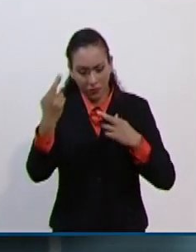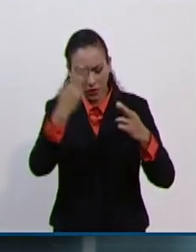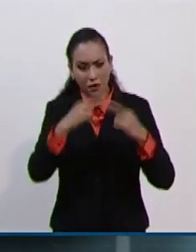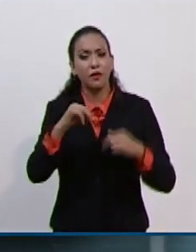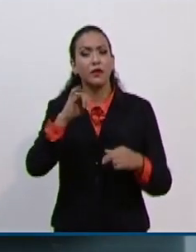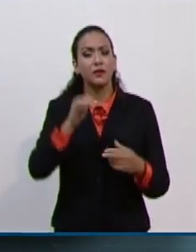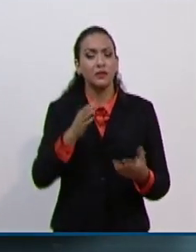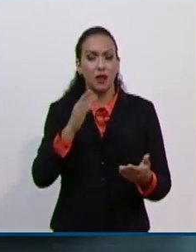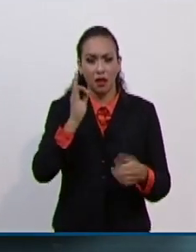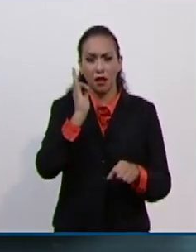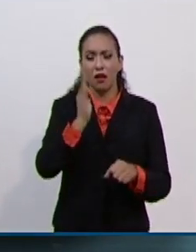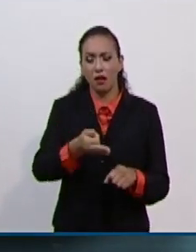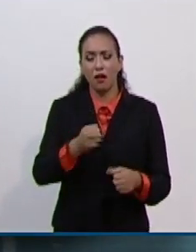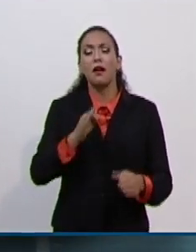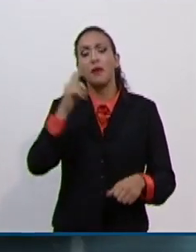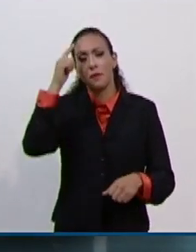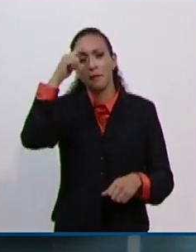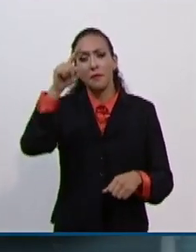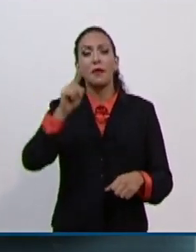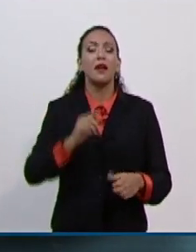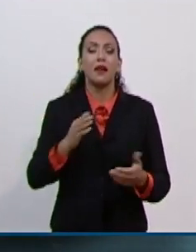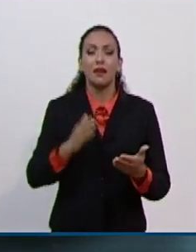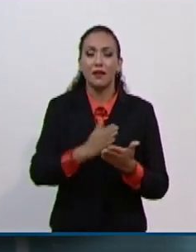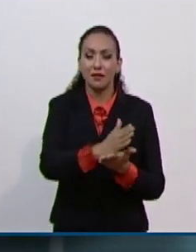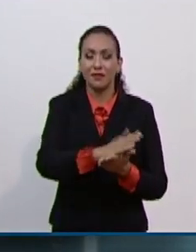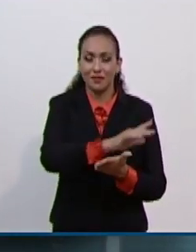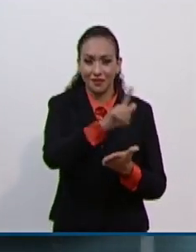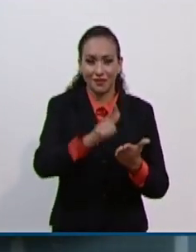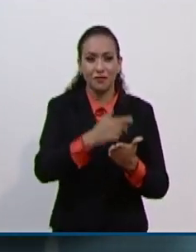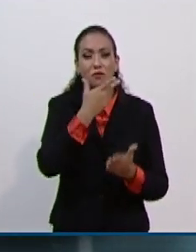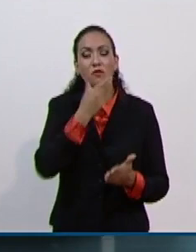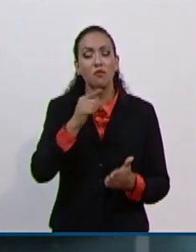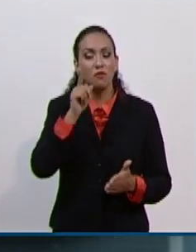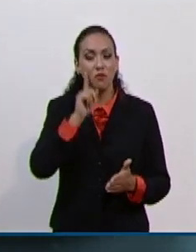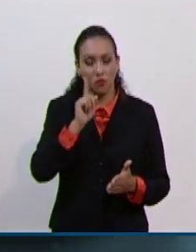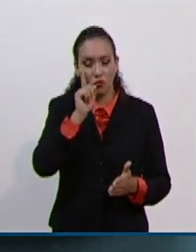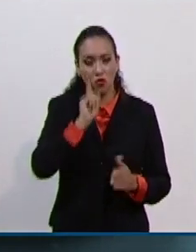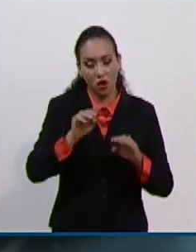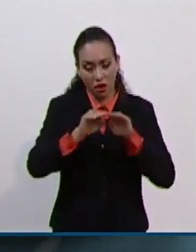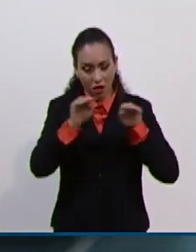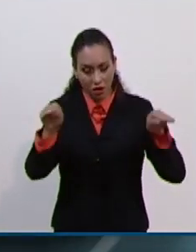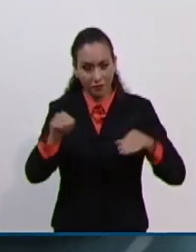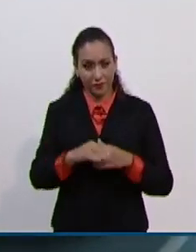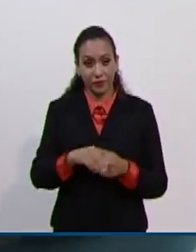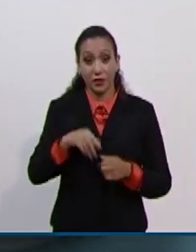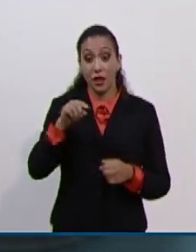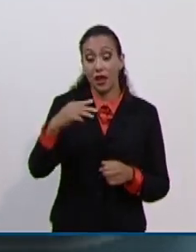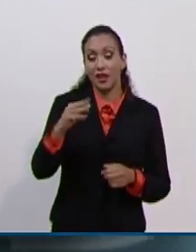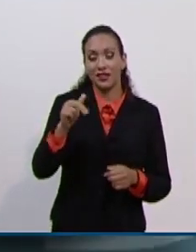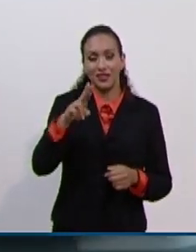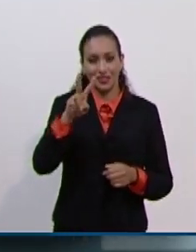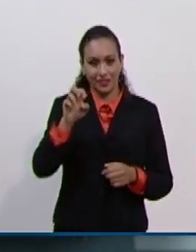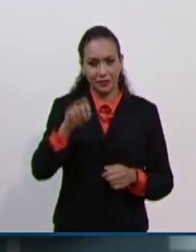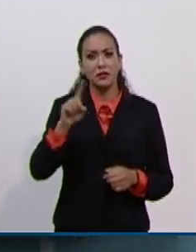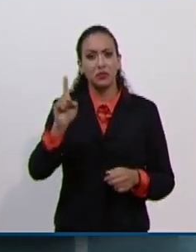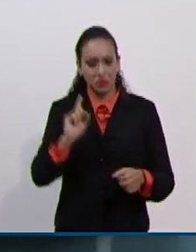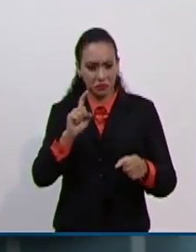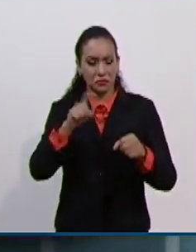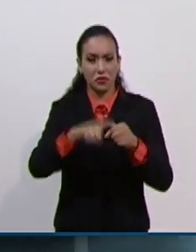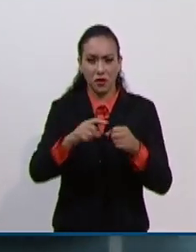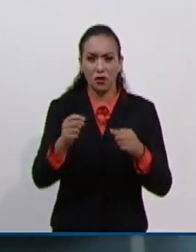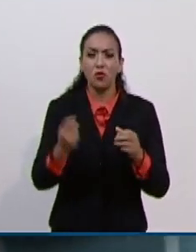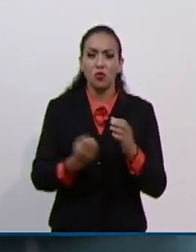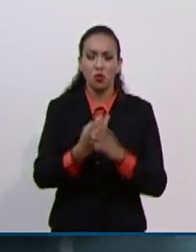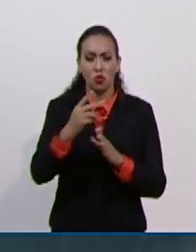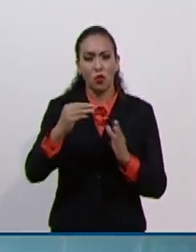de Género, impulsado por la ministra de la Suprema Corte, Yasmín Esquivel Moza. Es la primera entidad en incorporarse a esta